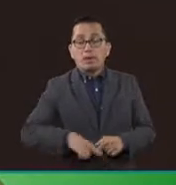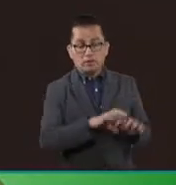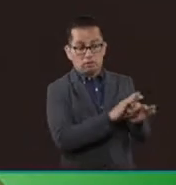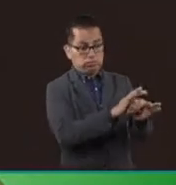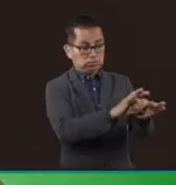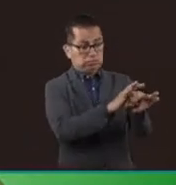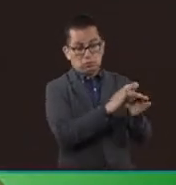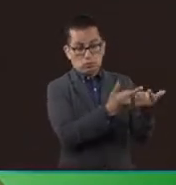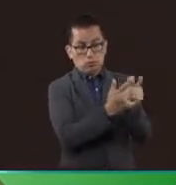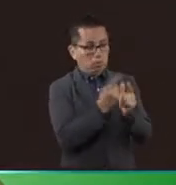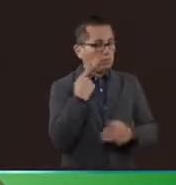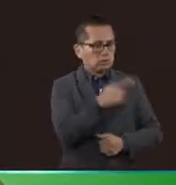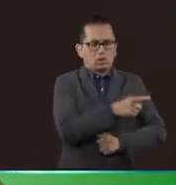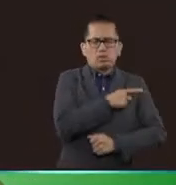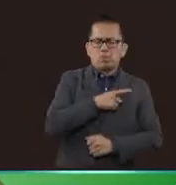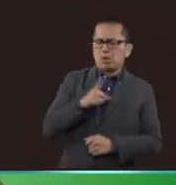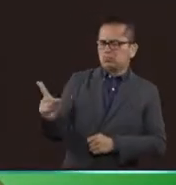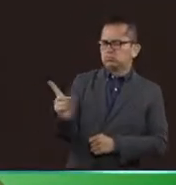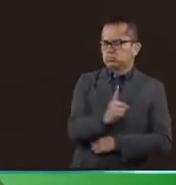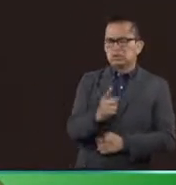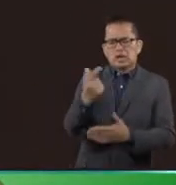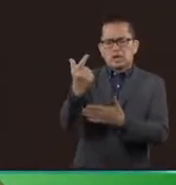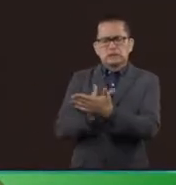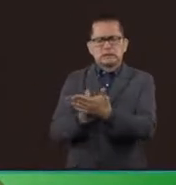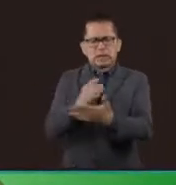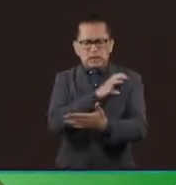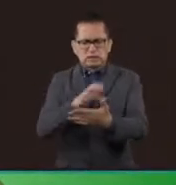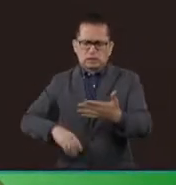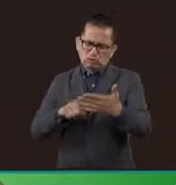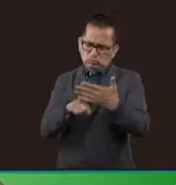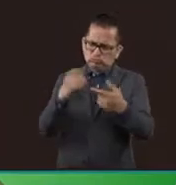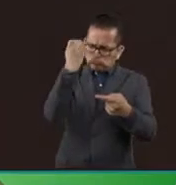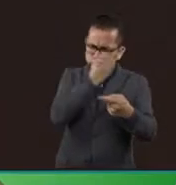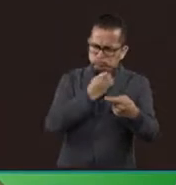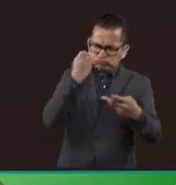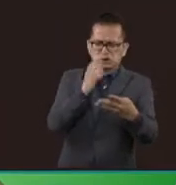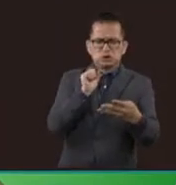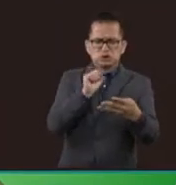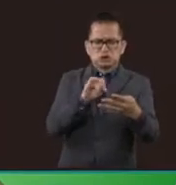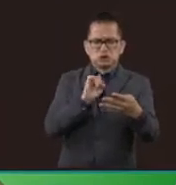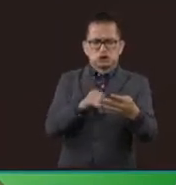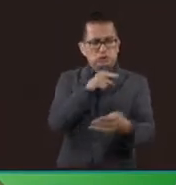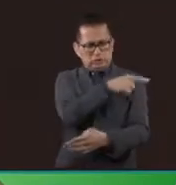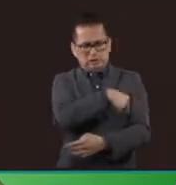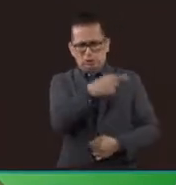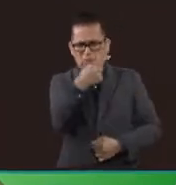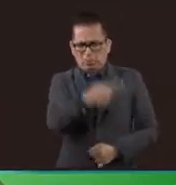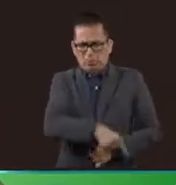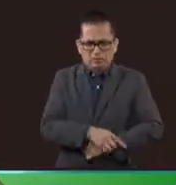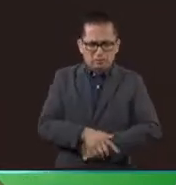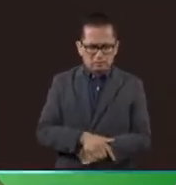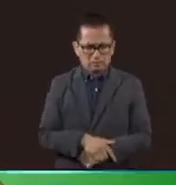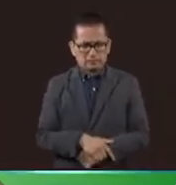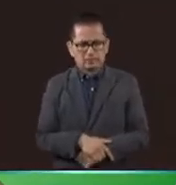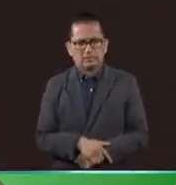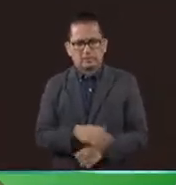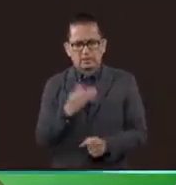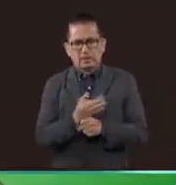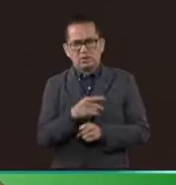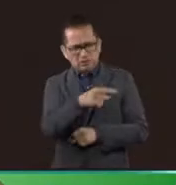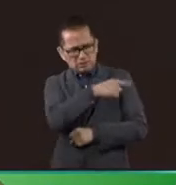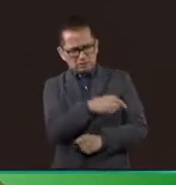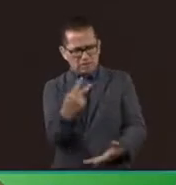uno de los candidatos que vendrán en la boleta el día de la elección Cómo se atreven a pararse en esta